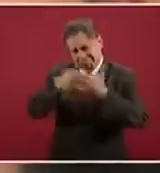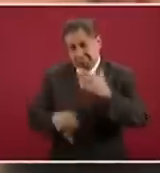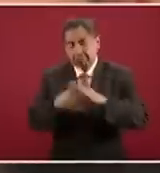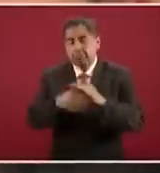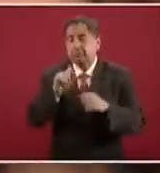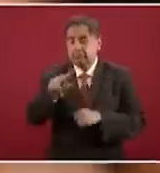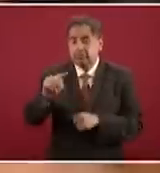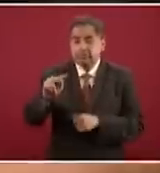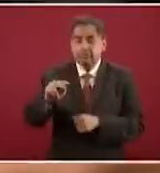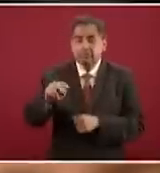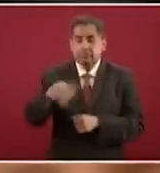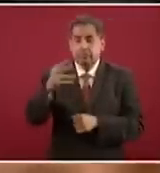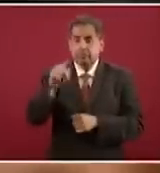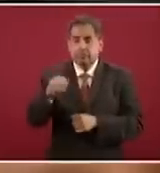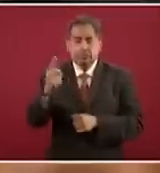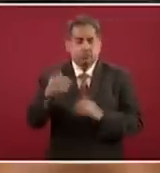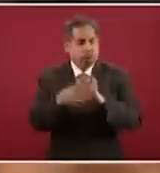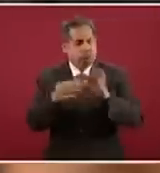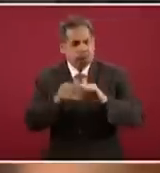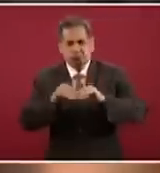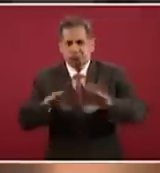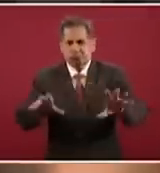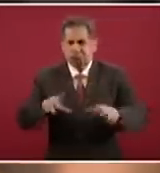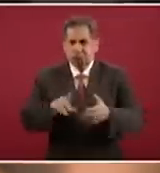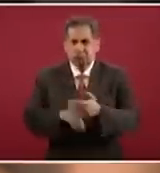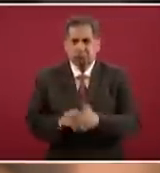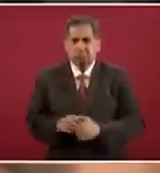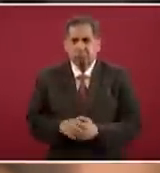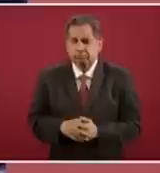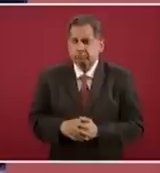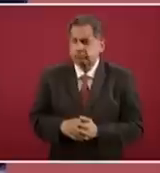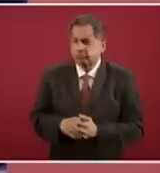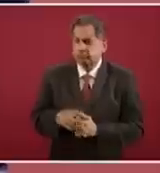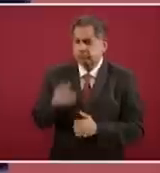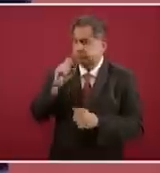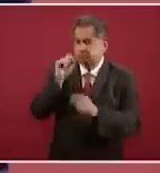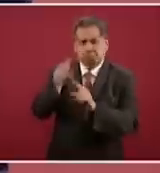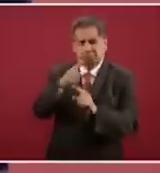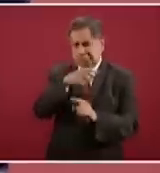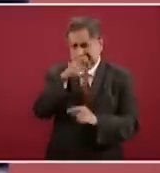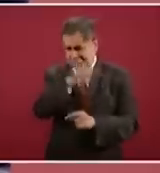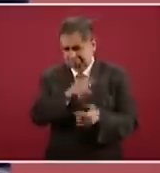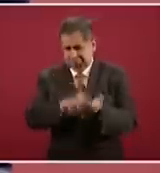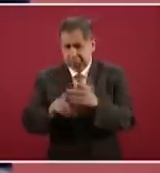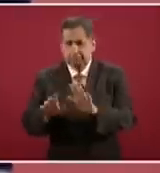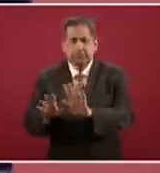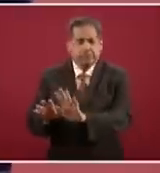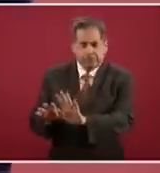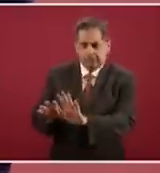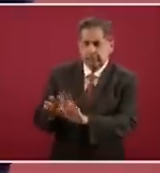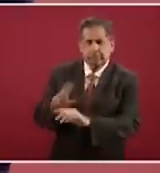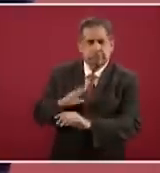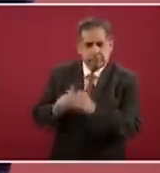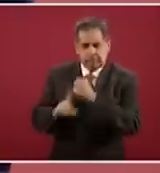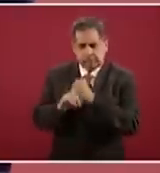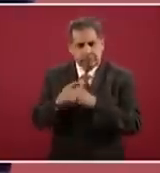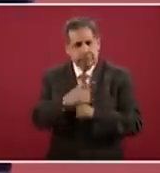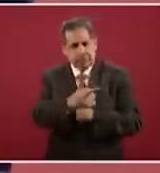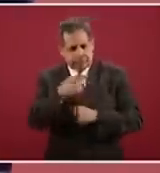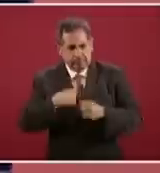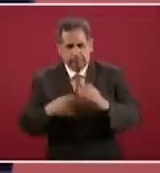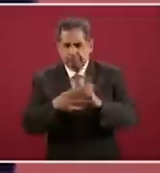Canal 14.1 pero no hay ningún sacó un documental problema. Sobre el mismo tema. Presidente. Vamos a que